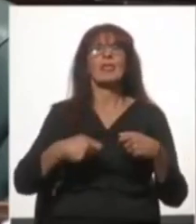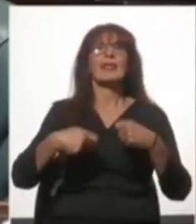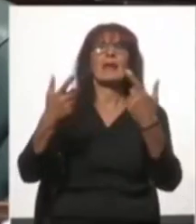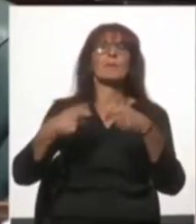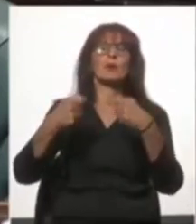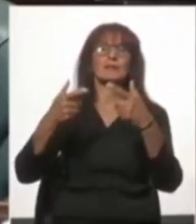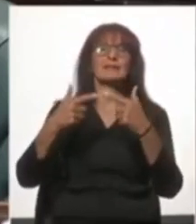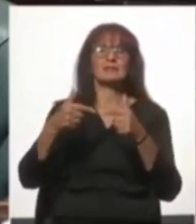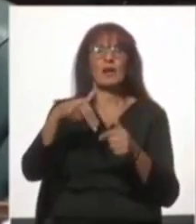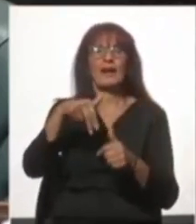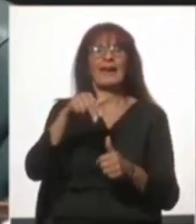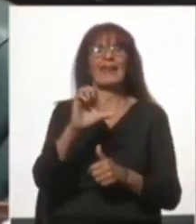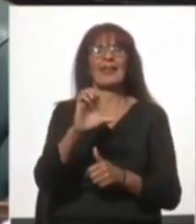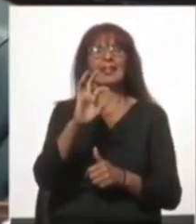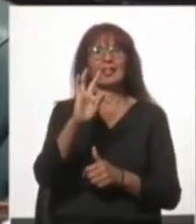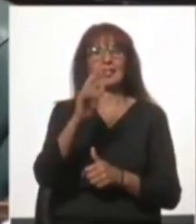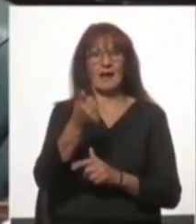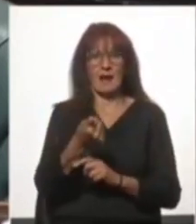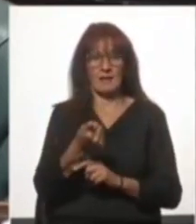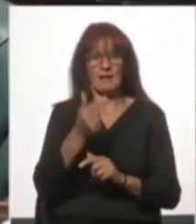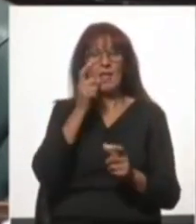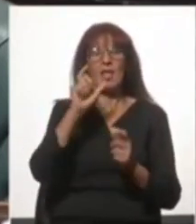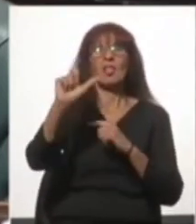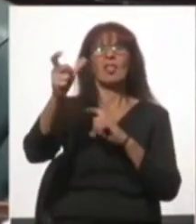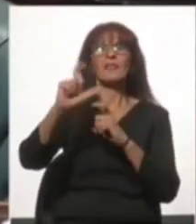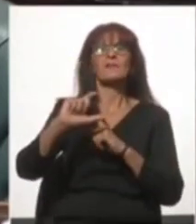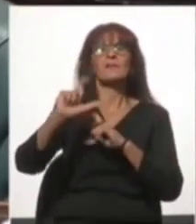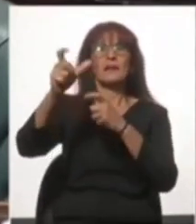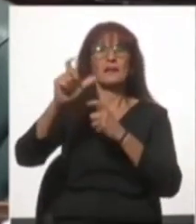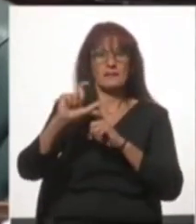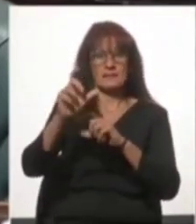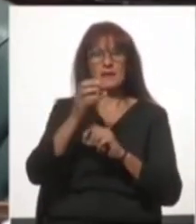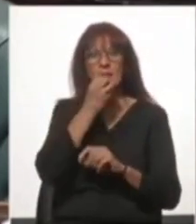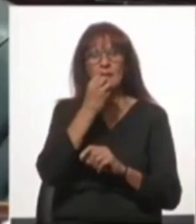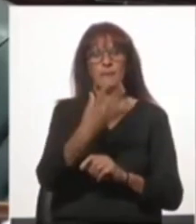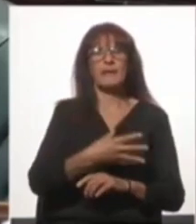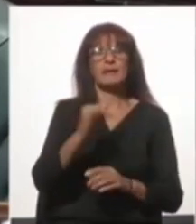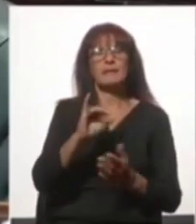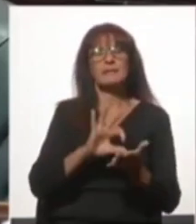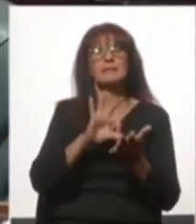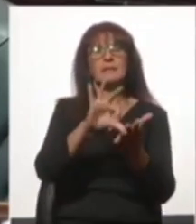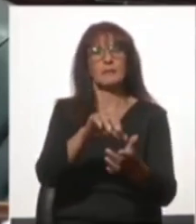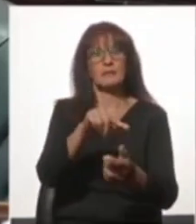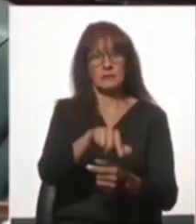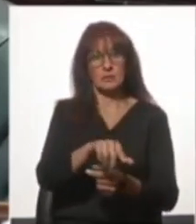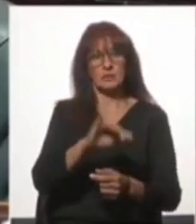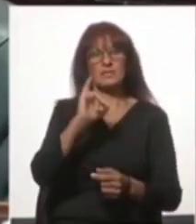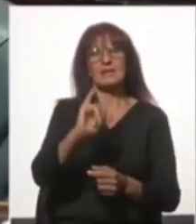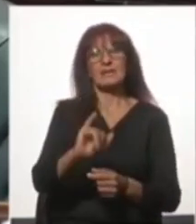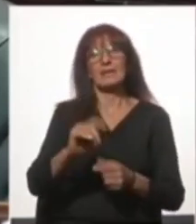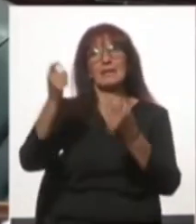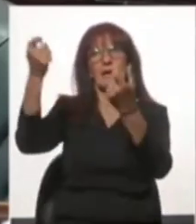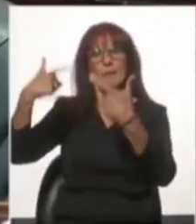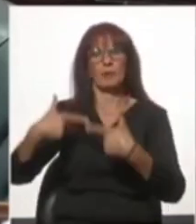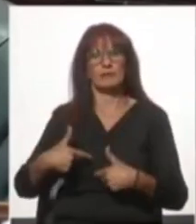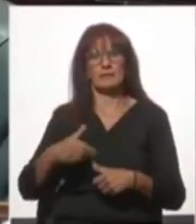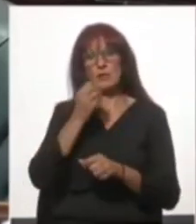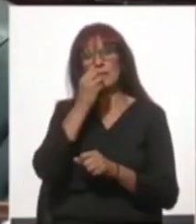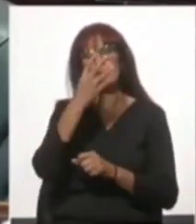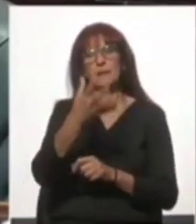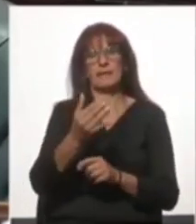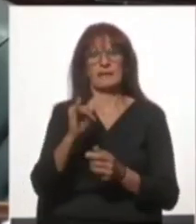netas, es decir, la diferencia entre las exportaciones de bienes y servicios y las importaciones de bienes y